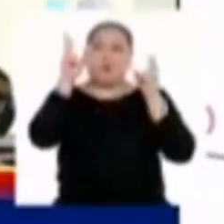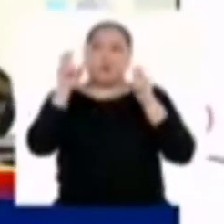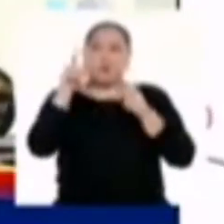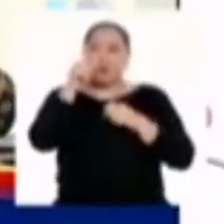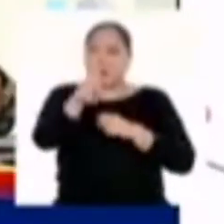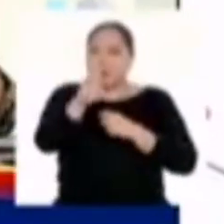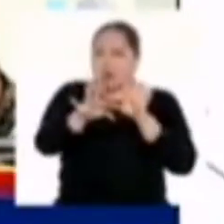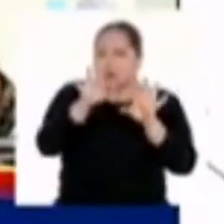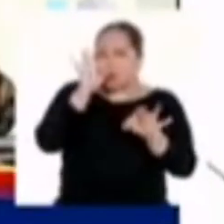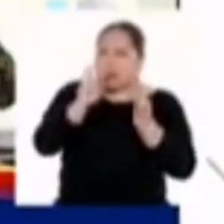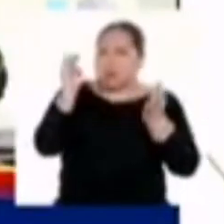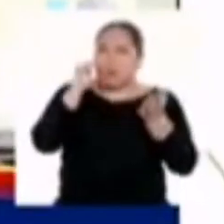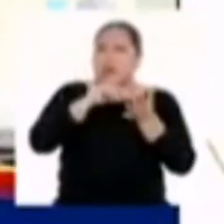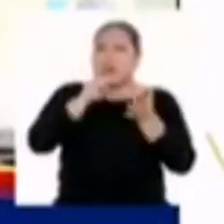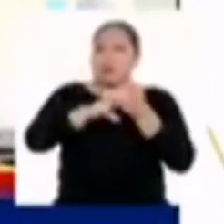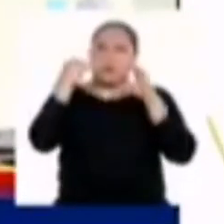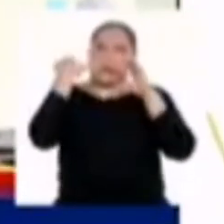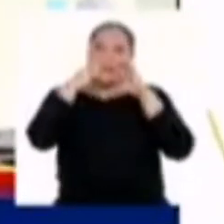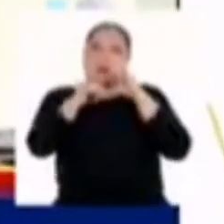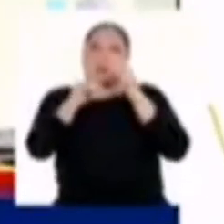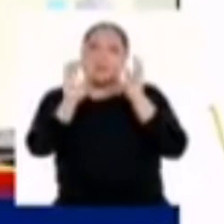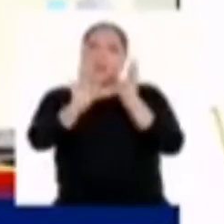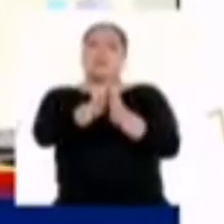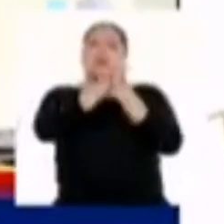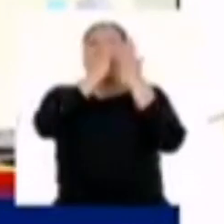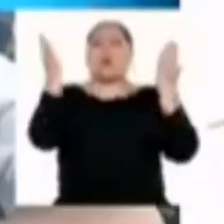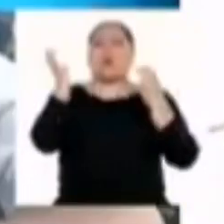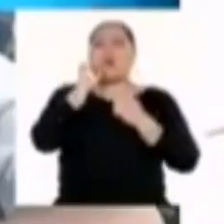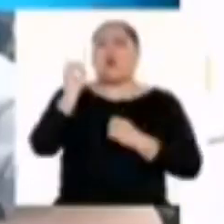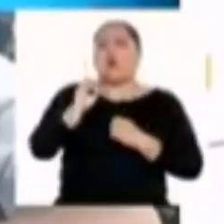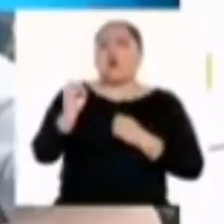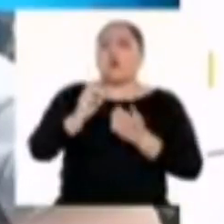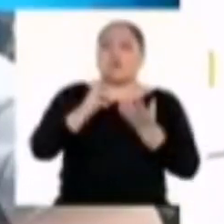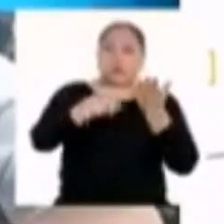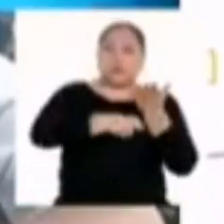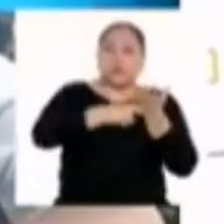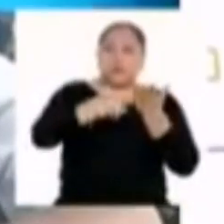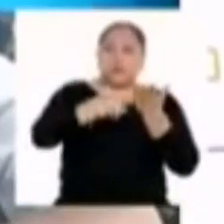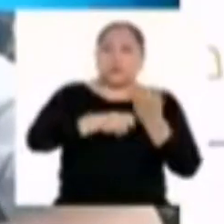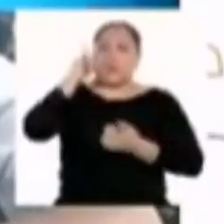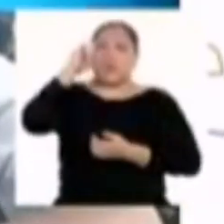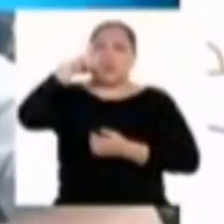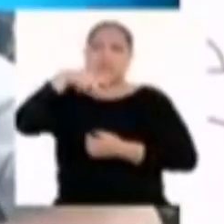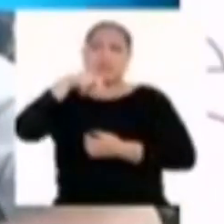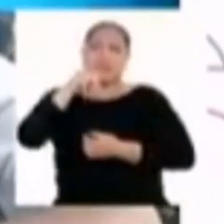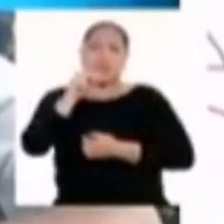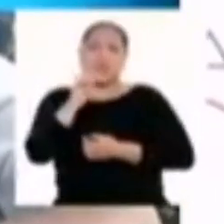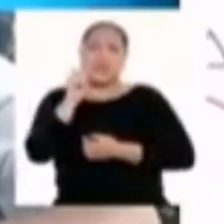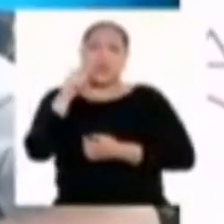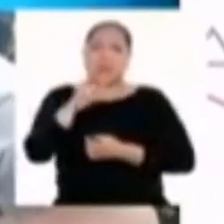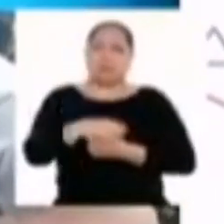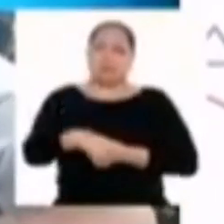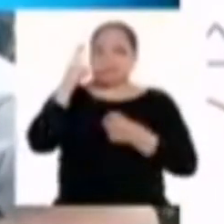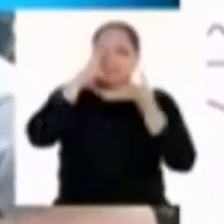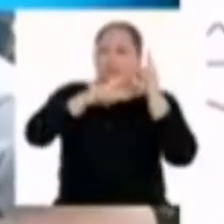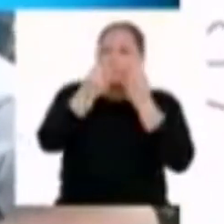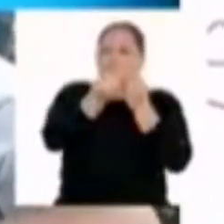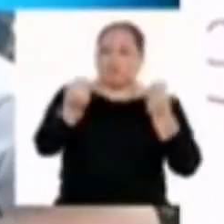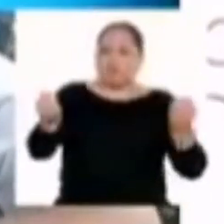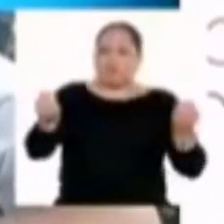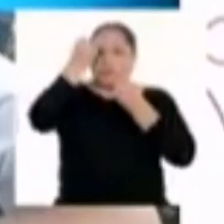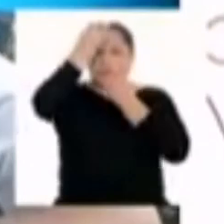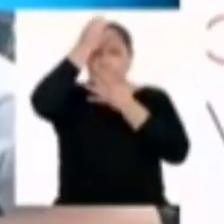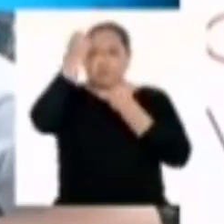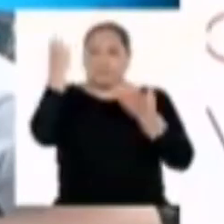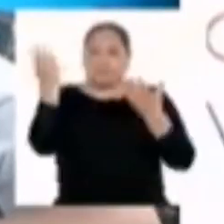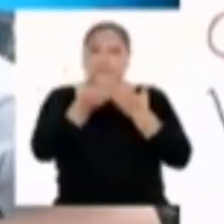Marco, ¿encontraste más en internet, periódicos o revistas? En internet, porque vemos abundante información